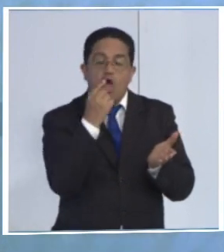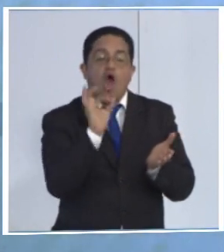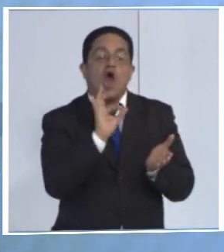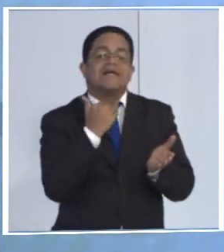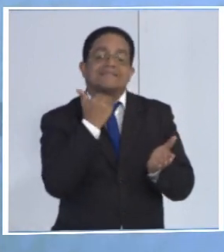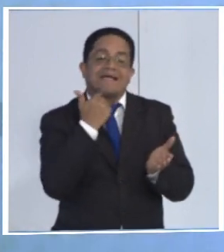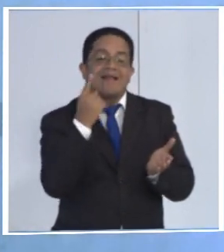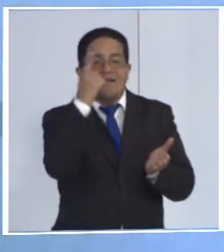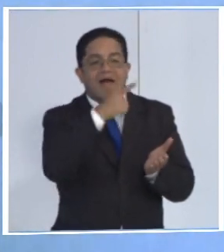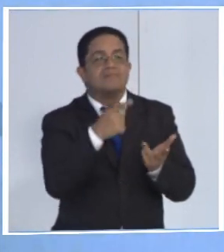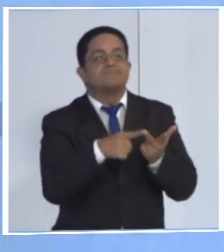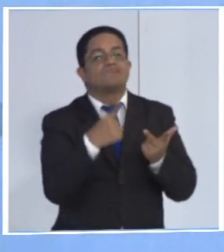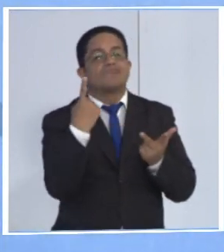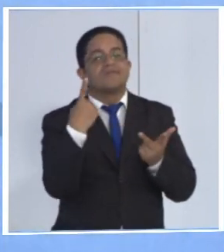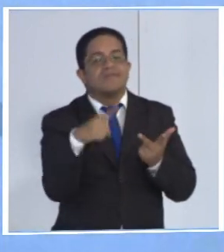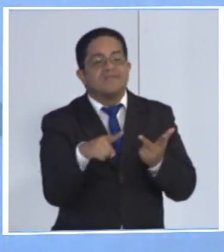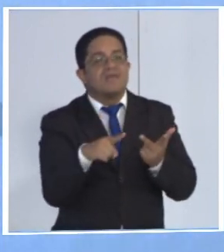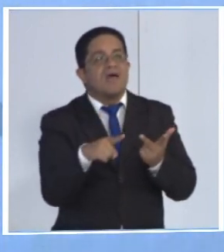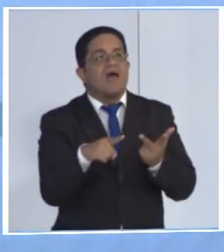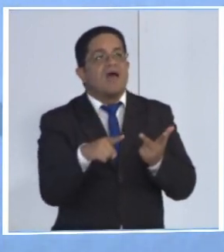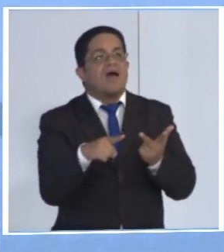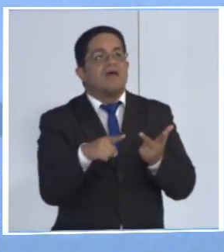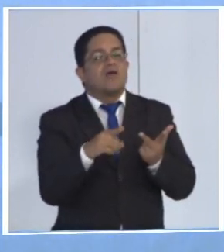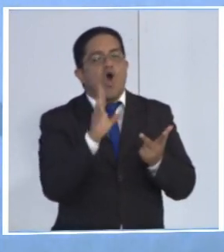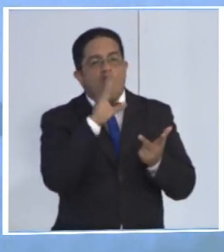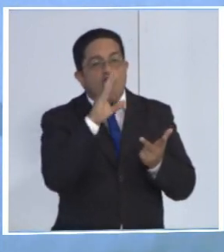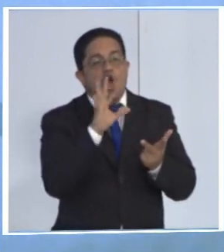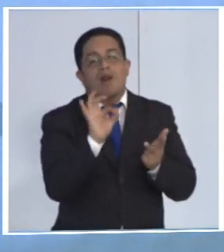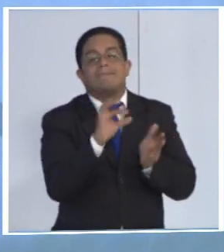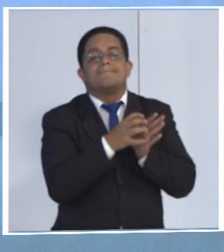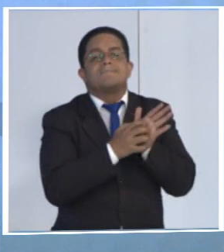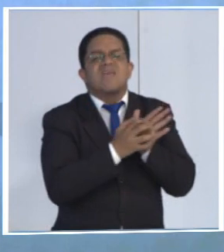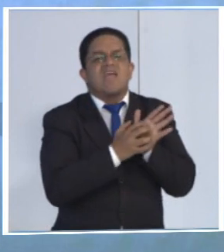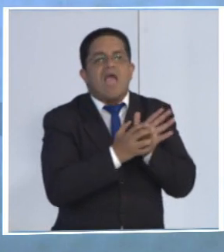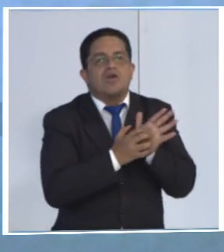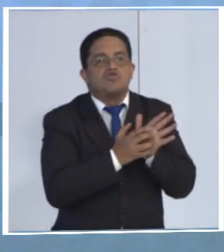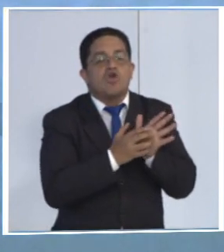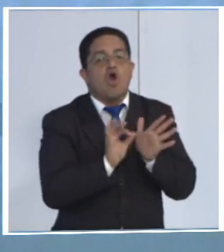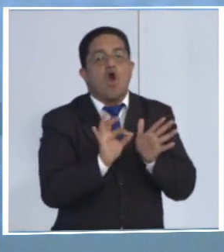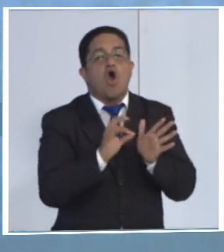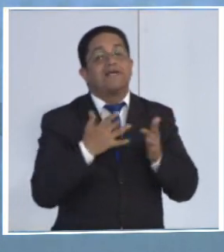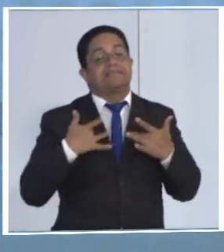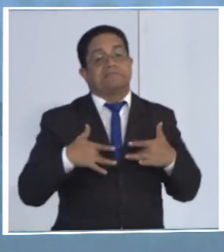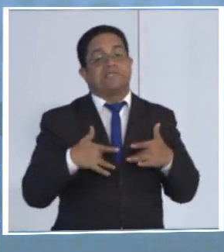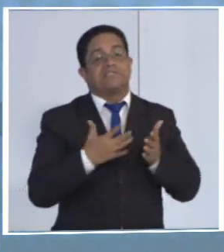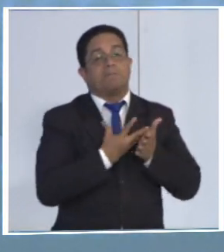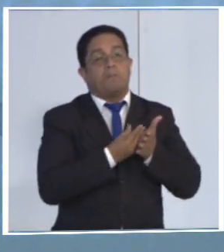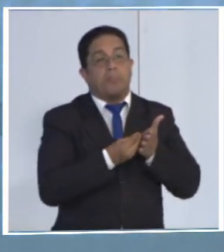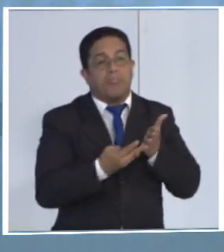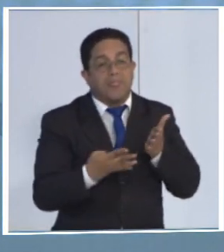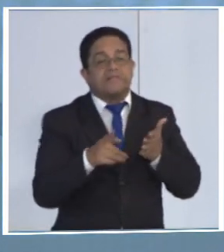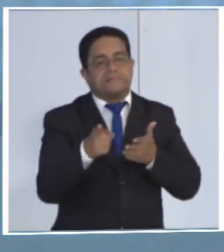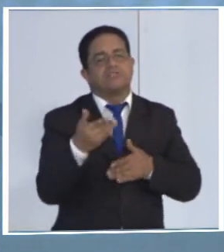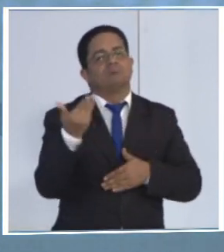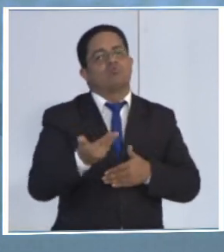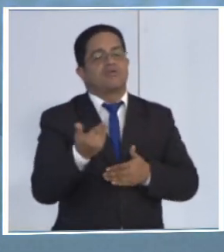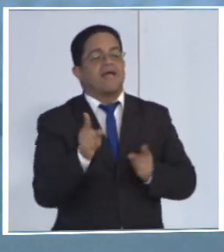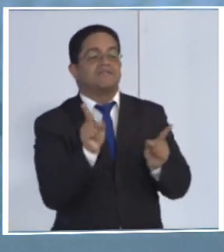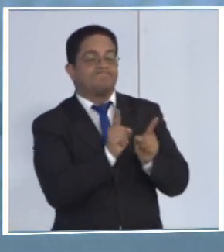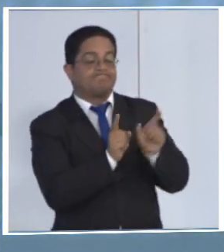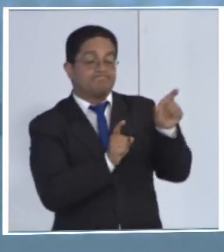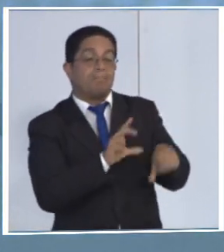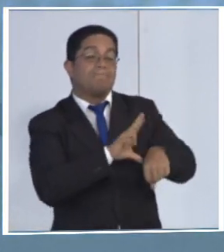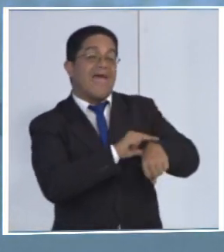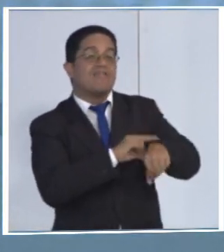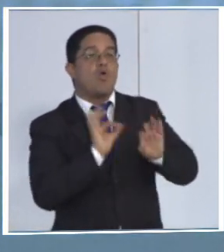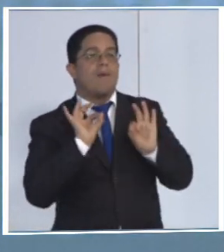si hay inflamación, si hay rubor, si hay picor o hay sensación de secreción o humedad. Es importante acudir al proctólogo porque